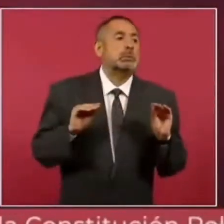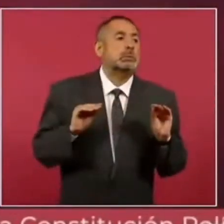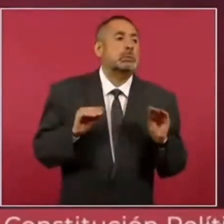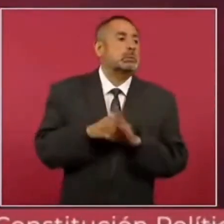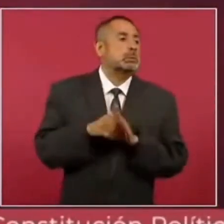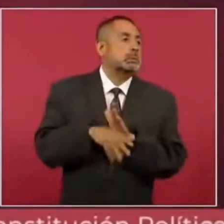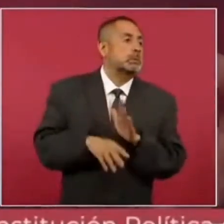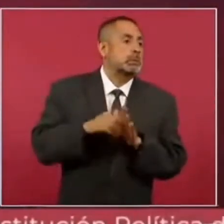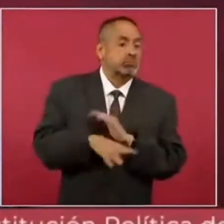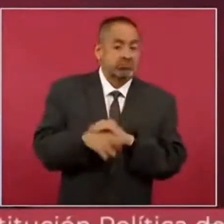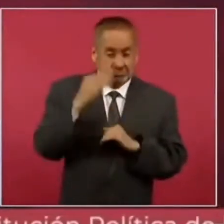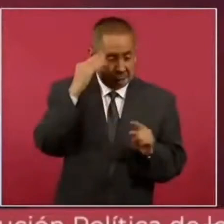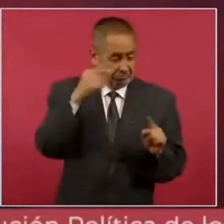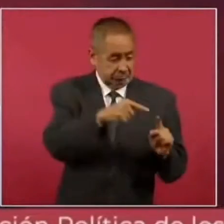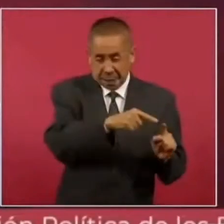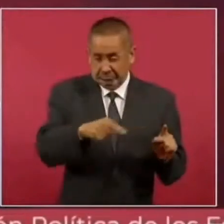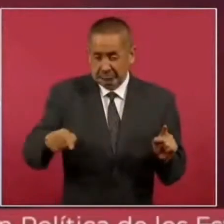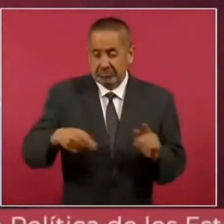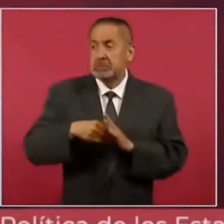el periodo neoliberal.